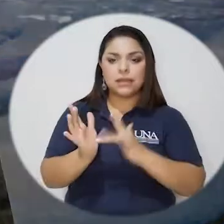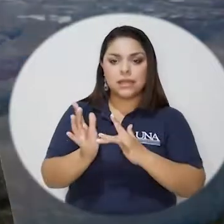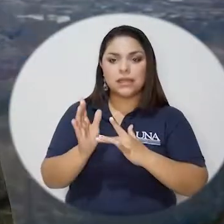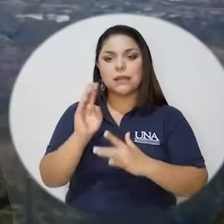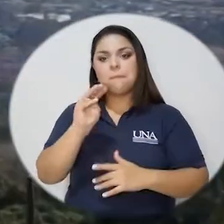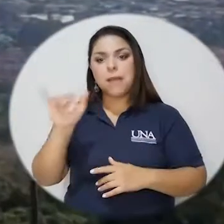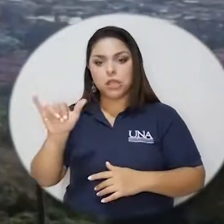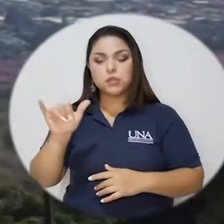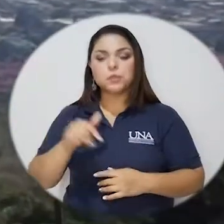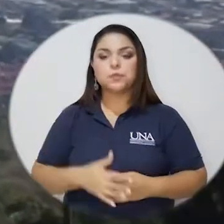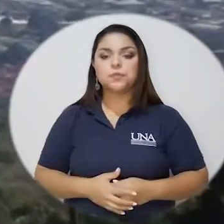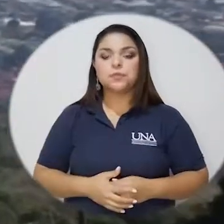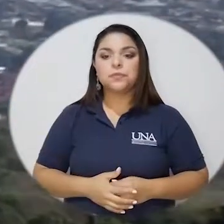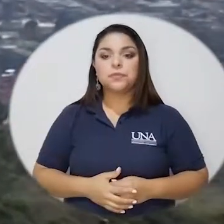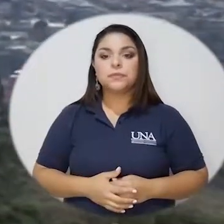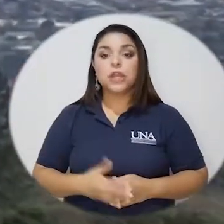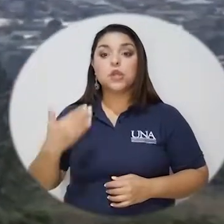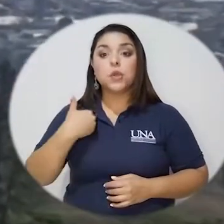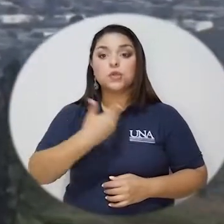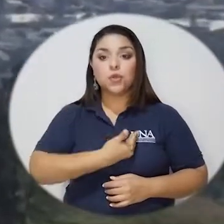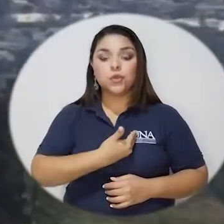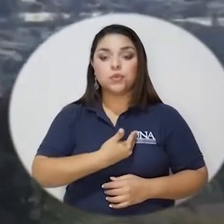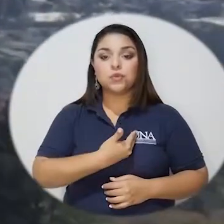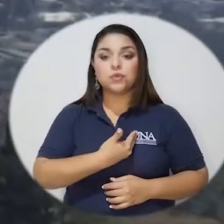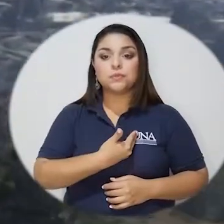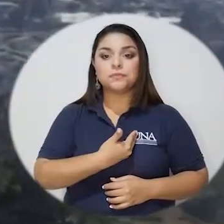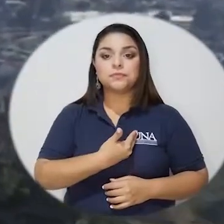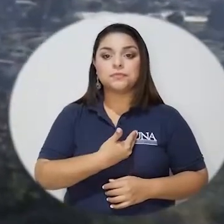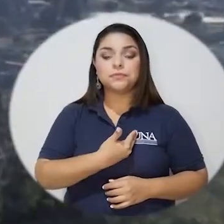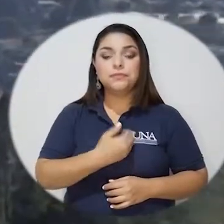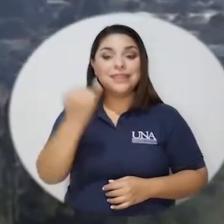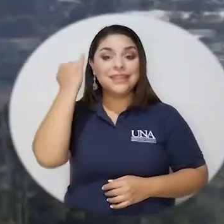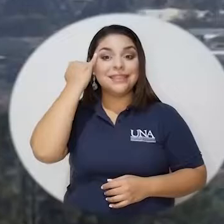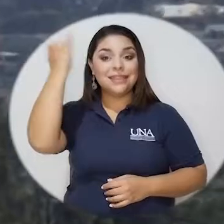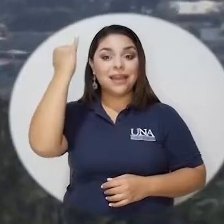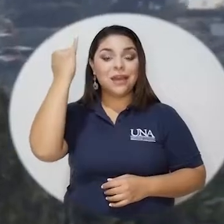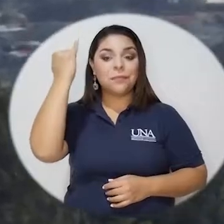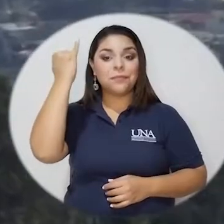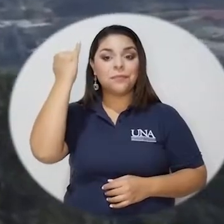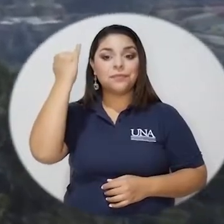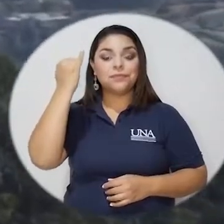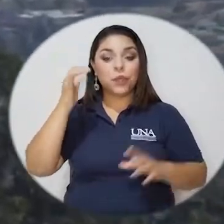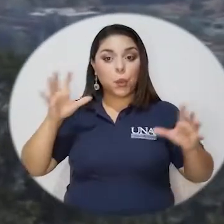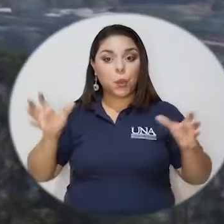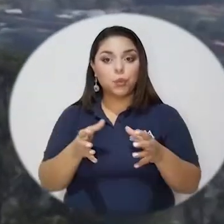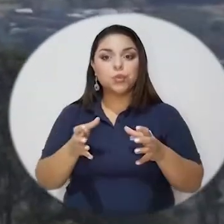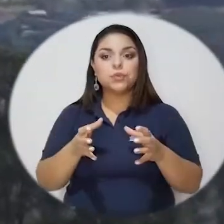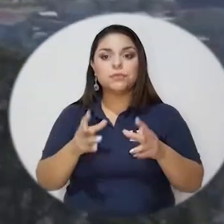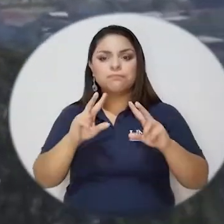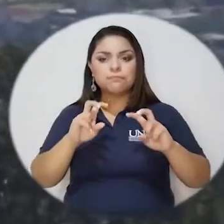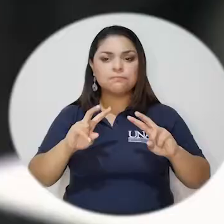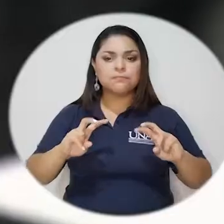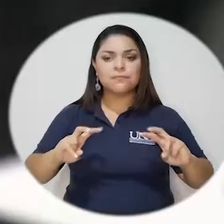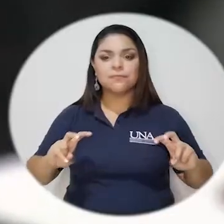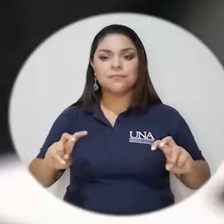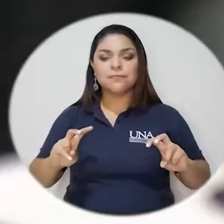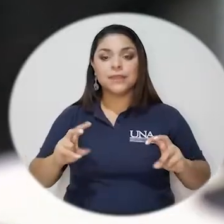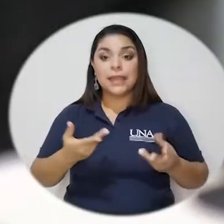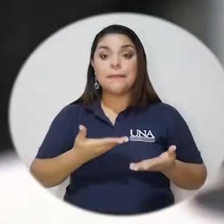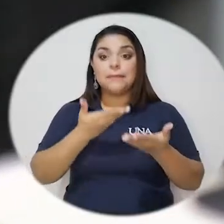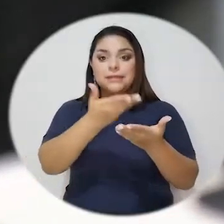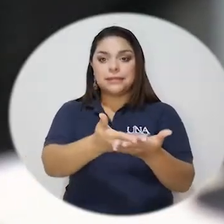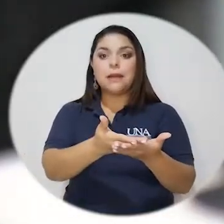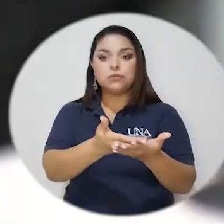ahí de abril, mayo, y tomamos la iniciativa de juntarnos y hacer